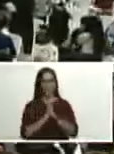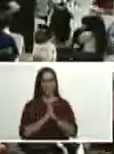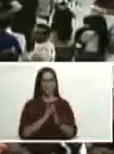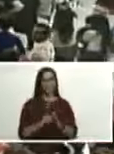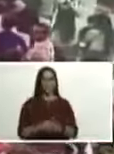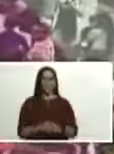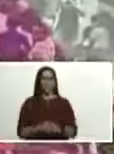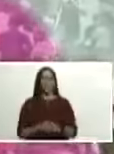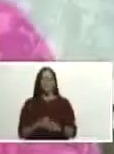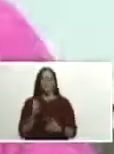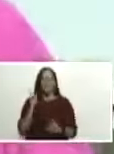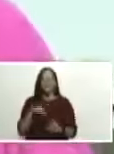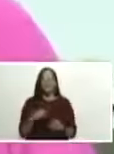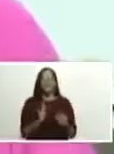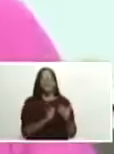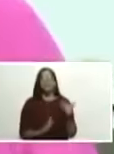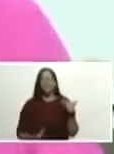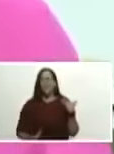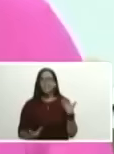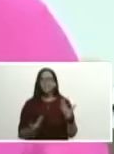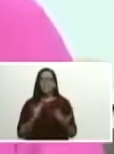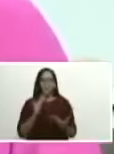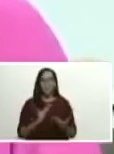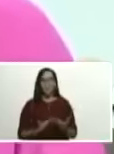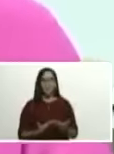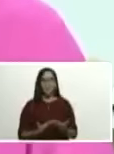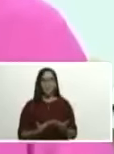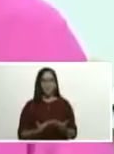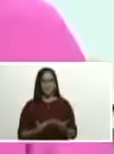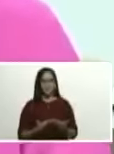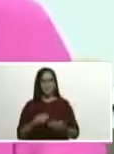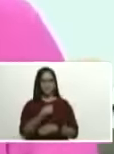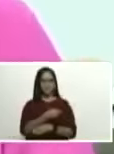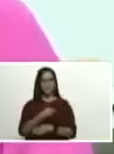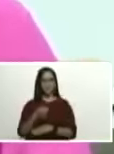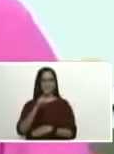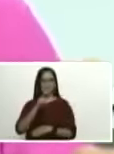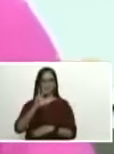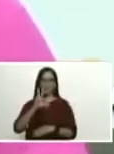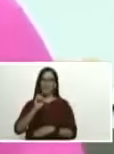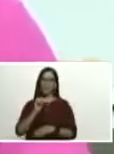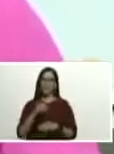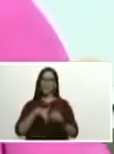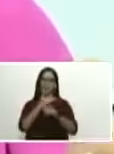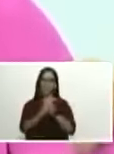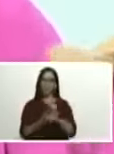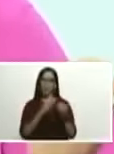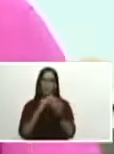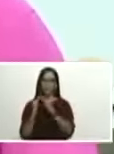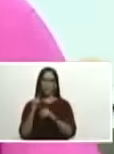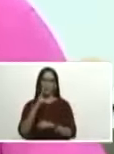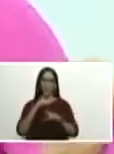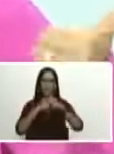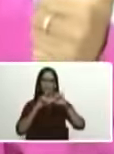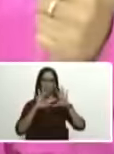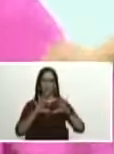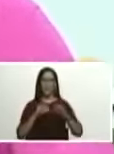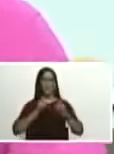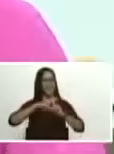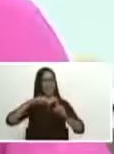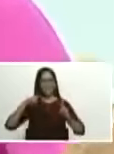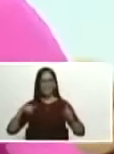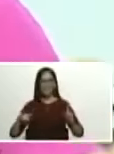También, presidente, esto permitirá financiar 130 proyectos comunitarios del 1x10 en